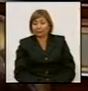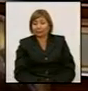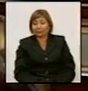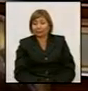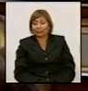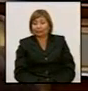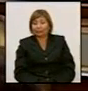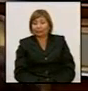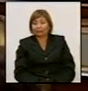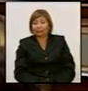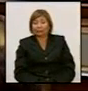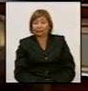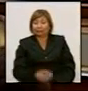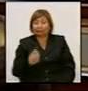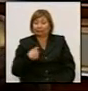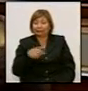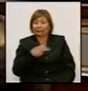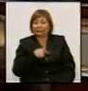Y nosotros,